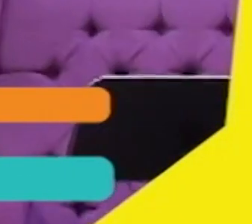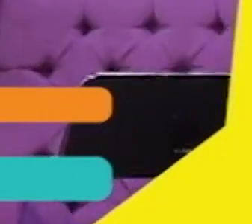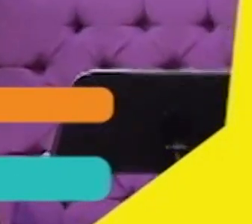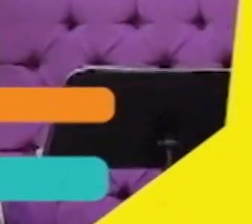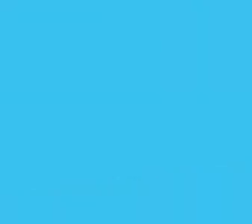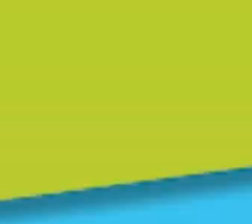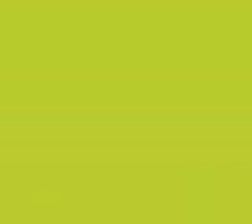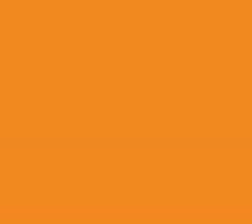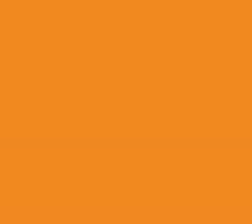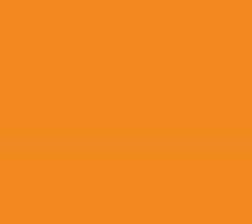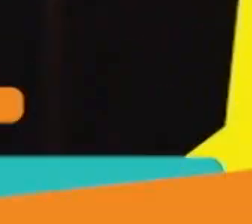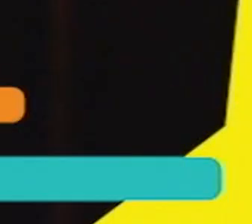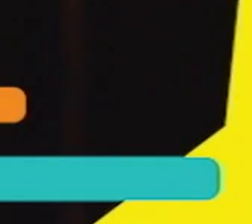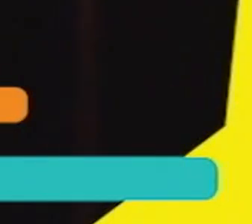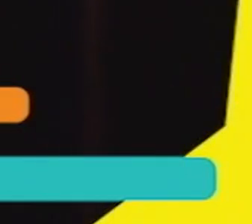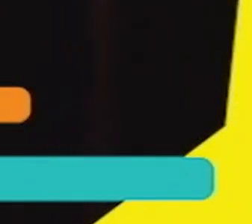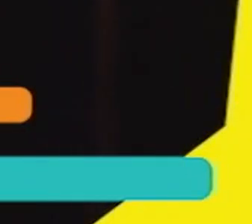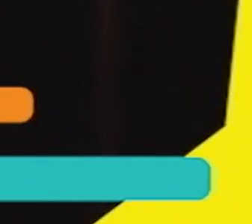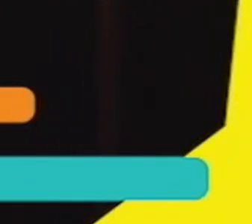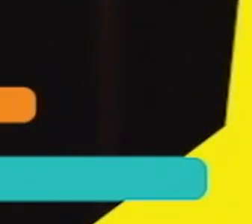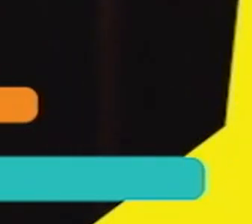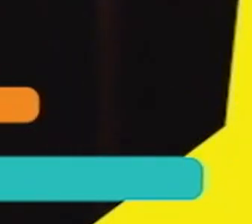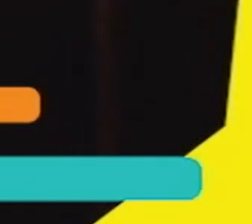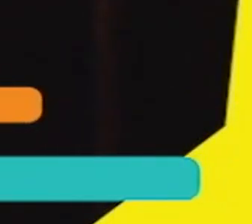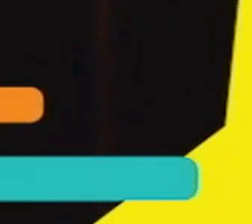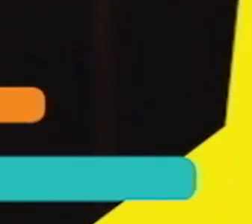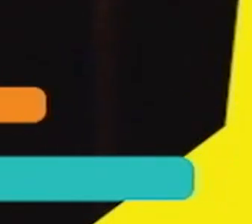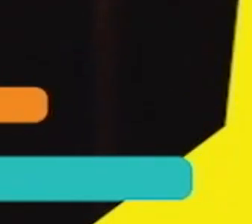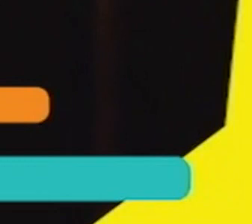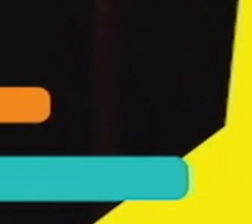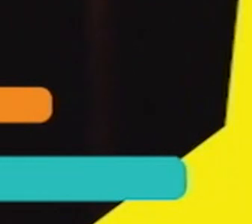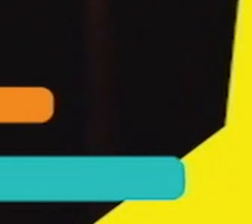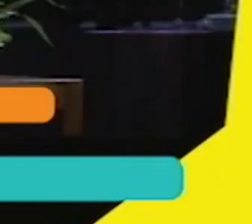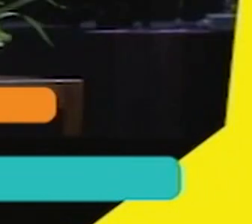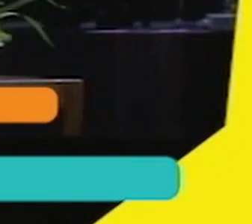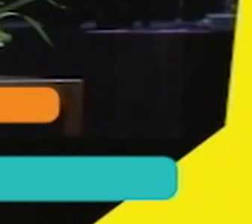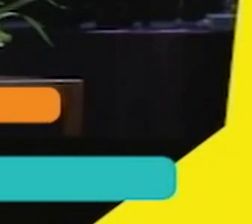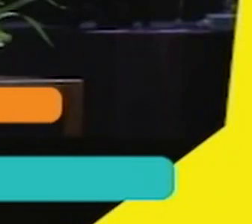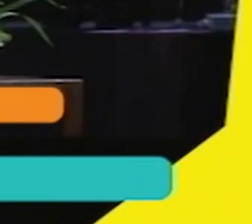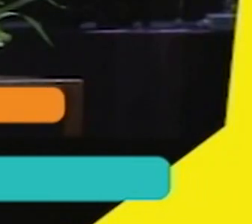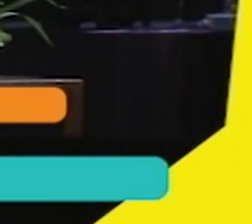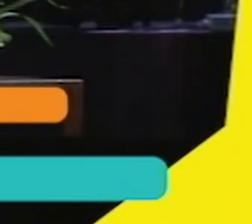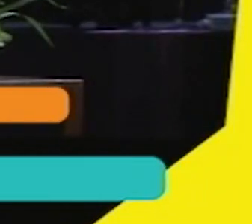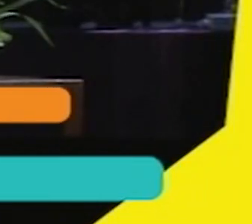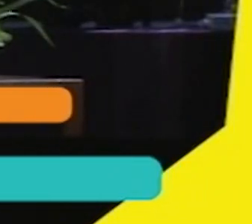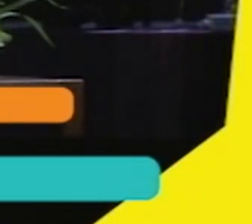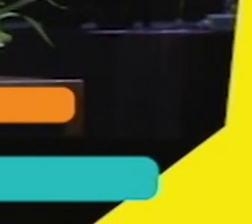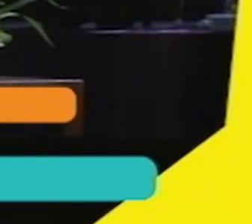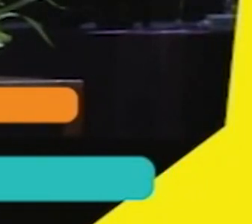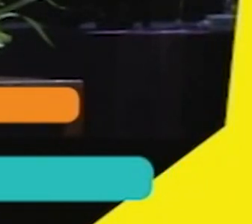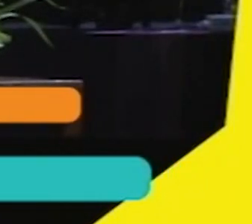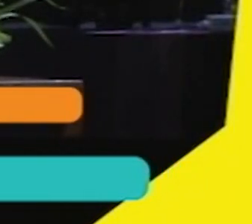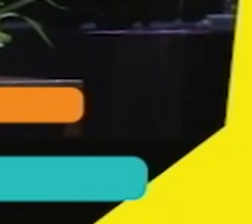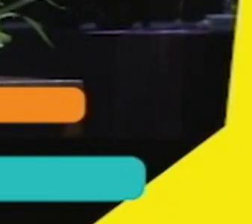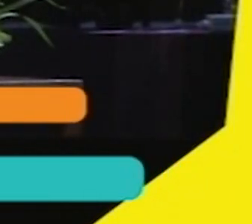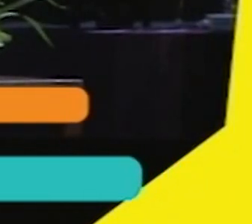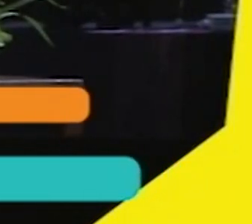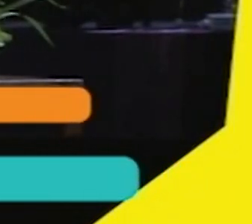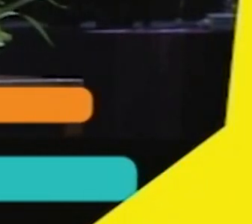Guanajuato, México, donde la cantante cubana Omara Portuondo nos deleitará con lo mejor de los